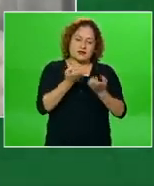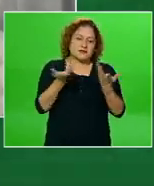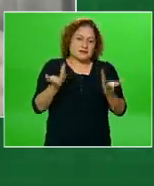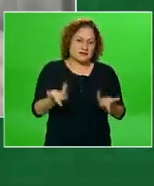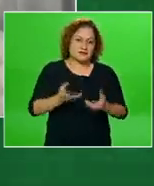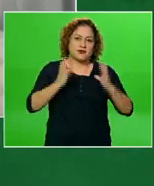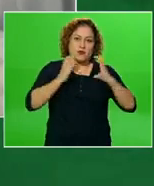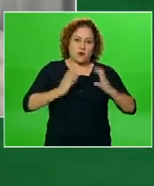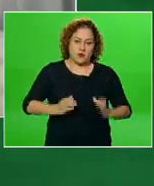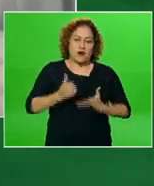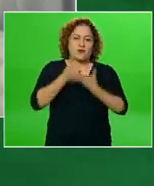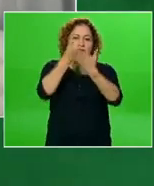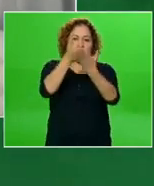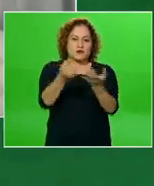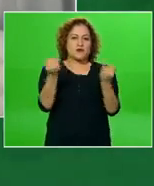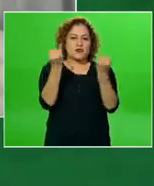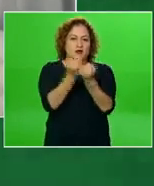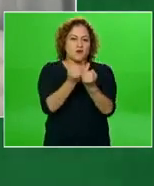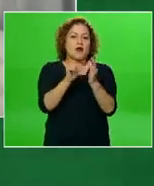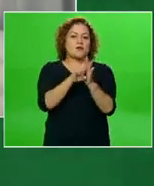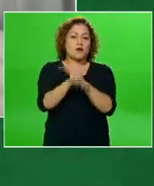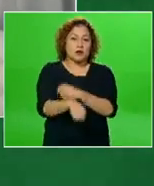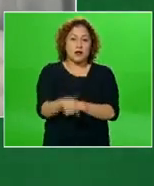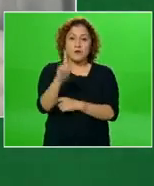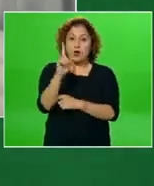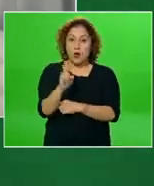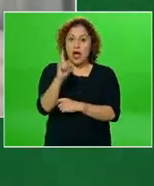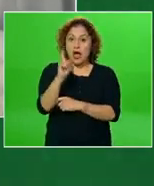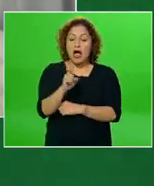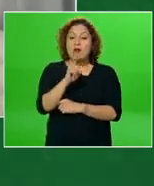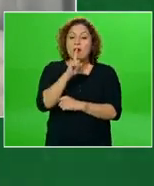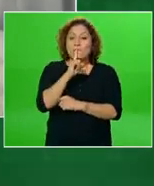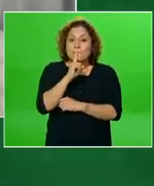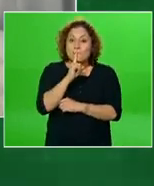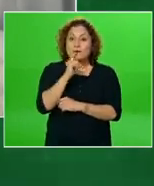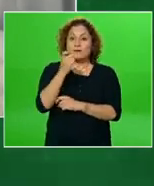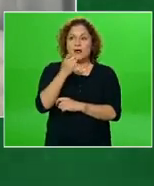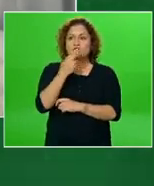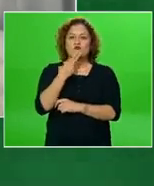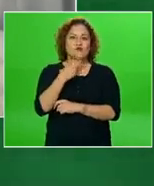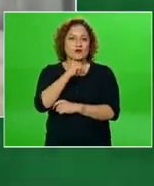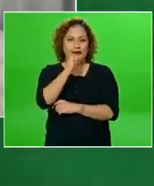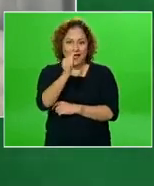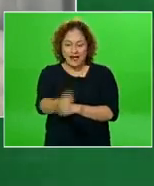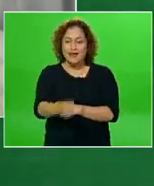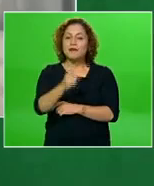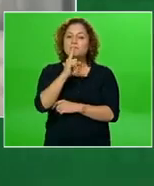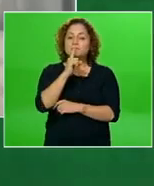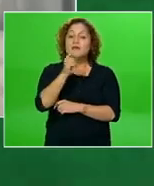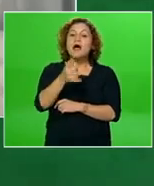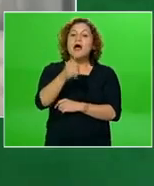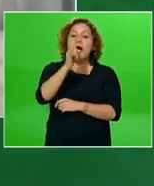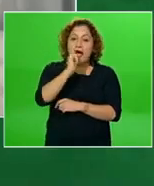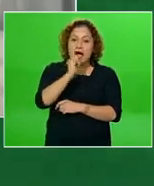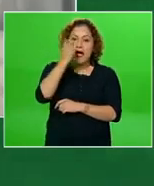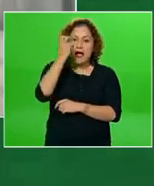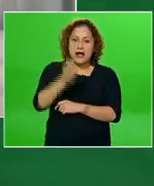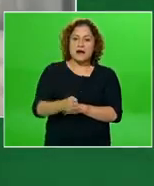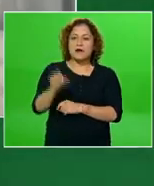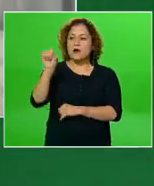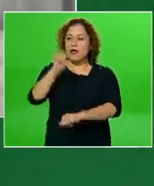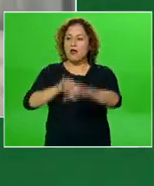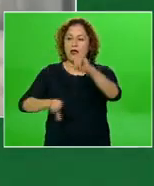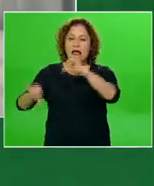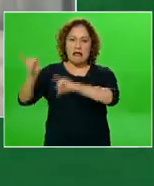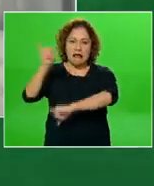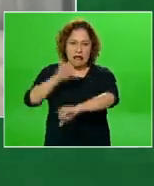el consumo de agua natural verdad el disminuir las bebidas azucaradas las